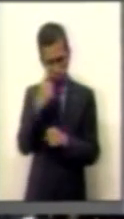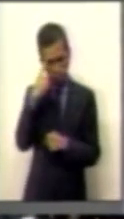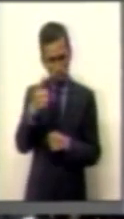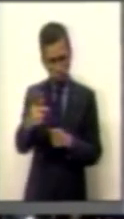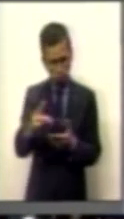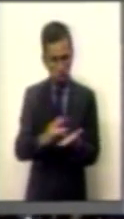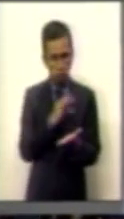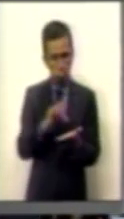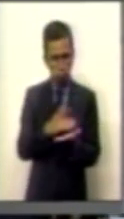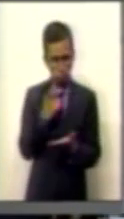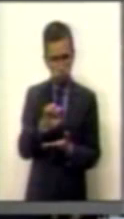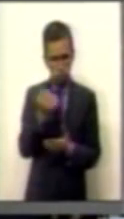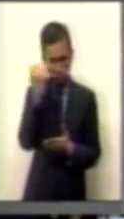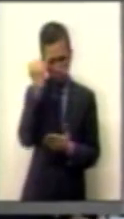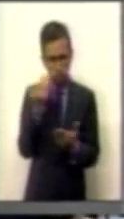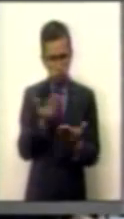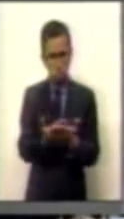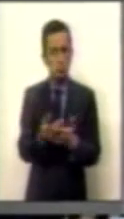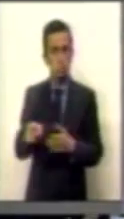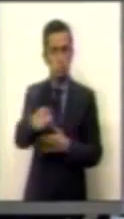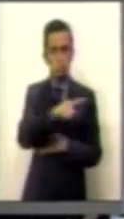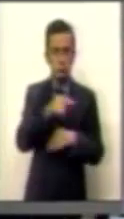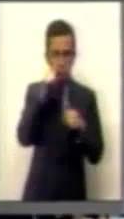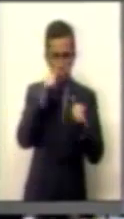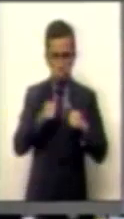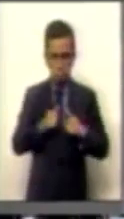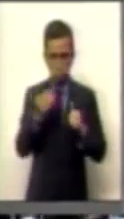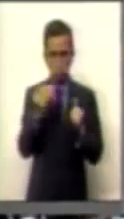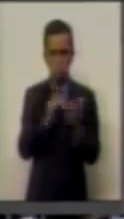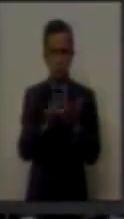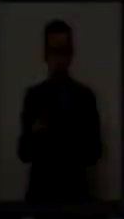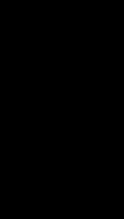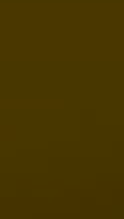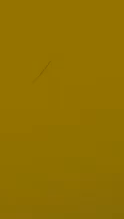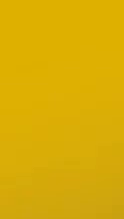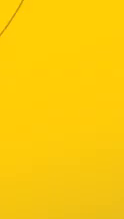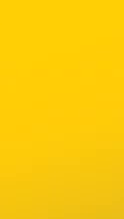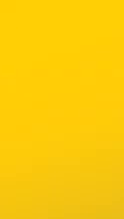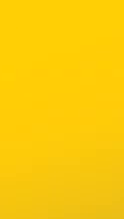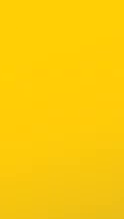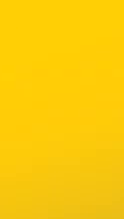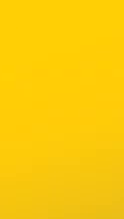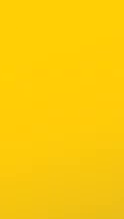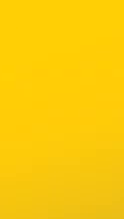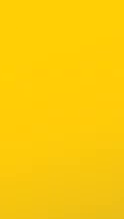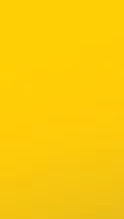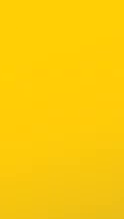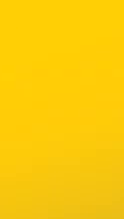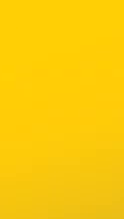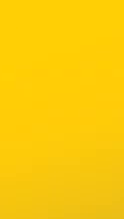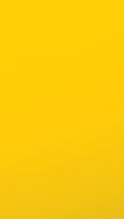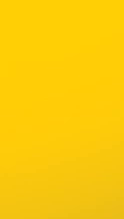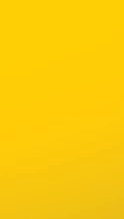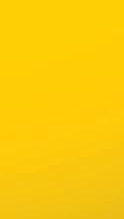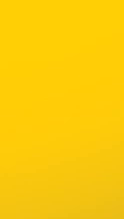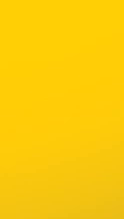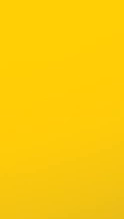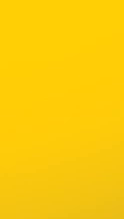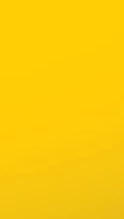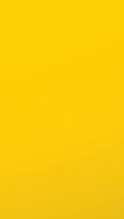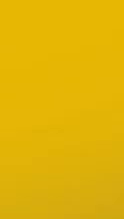iniciativa y por su atención, muchas gracias. Es cuanto, señor presidente. Diputados PRD, más cerca de ti.